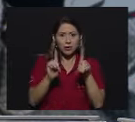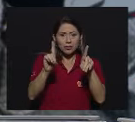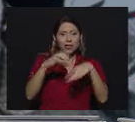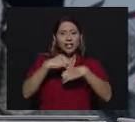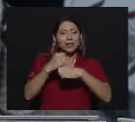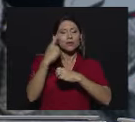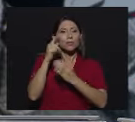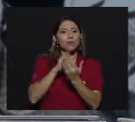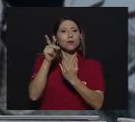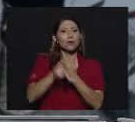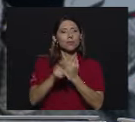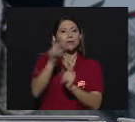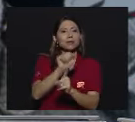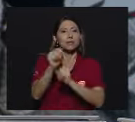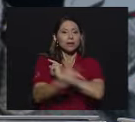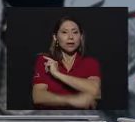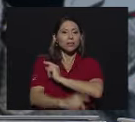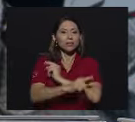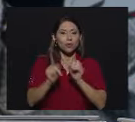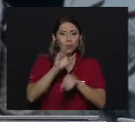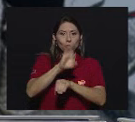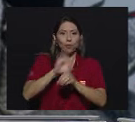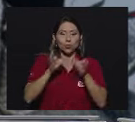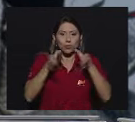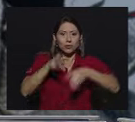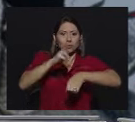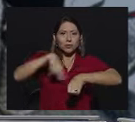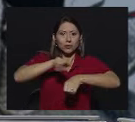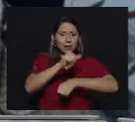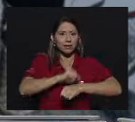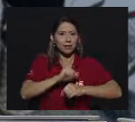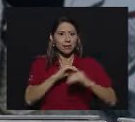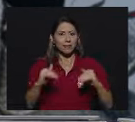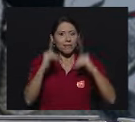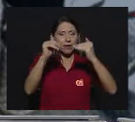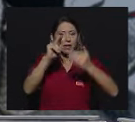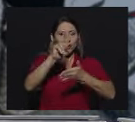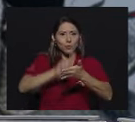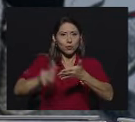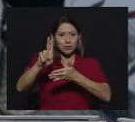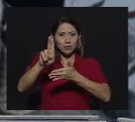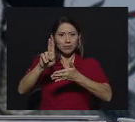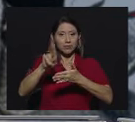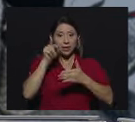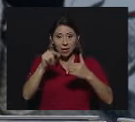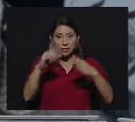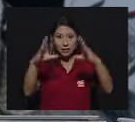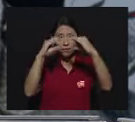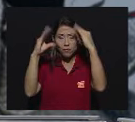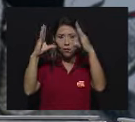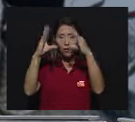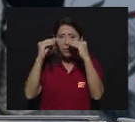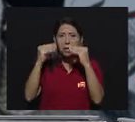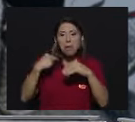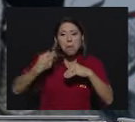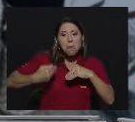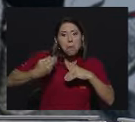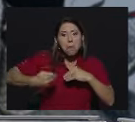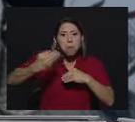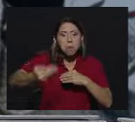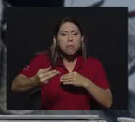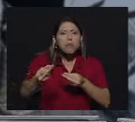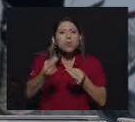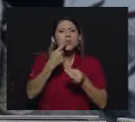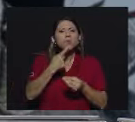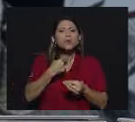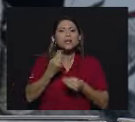Educación elaborado por el Programa Estado de la Nación del Consejo Nacional de Rectores. Un informe que cada cierto tiempo nos da luz sobre cómo